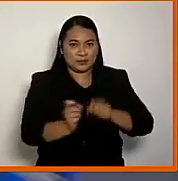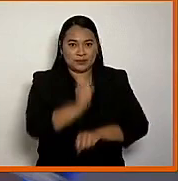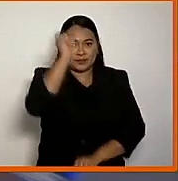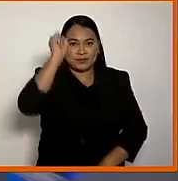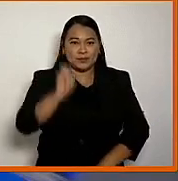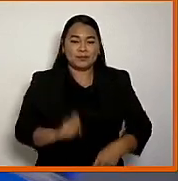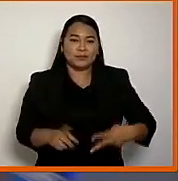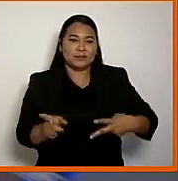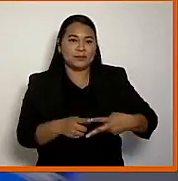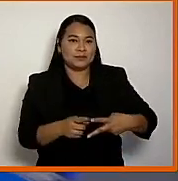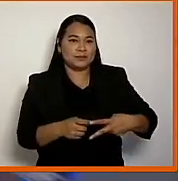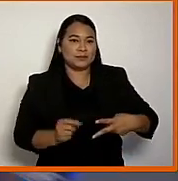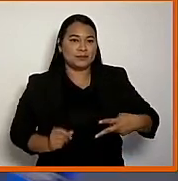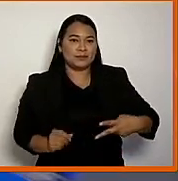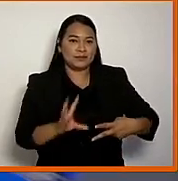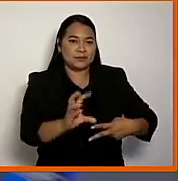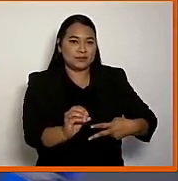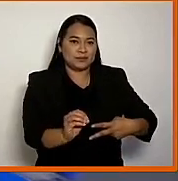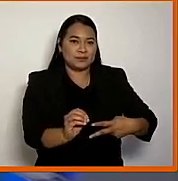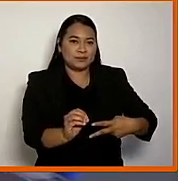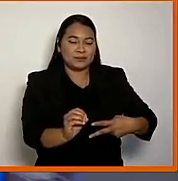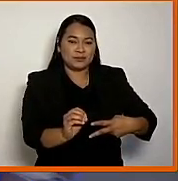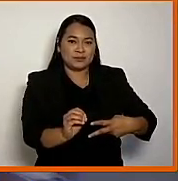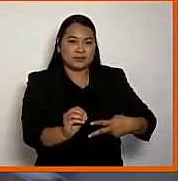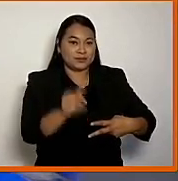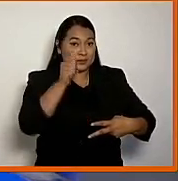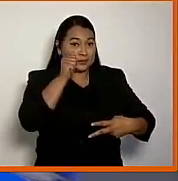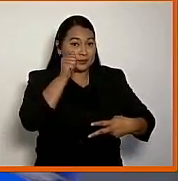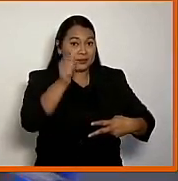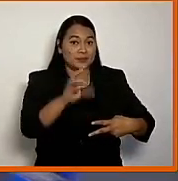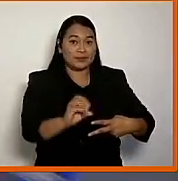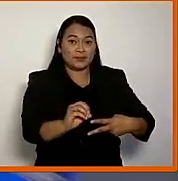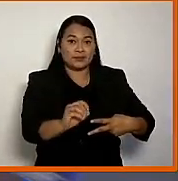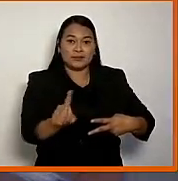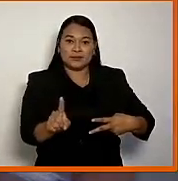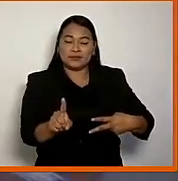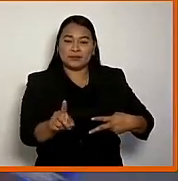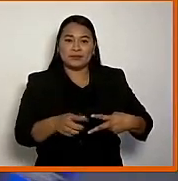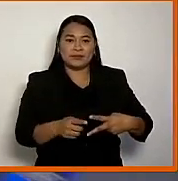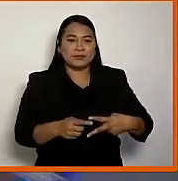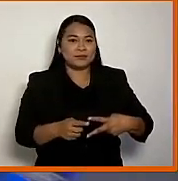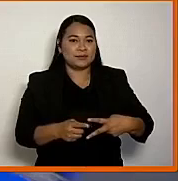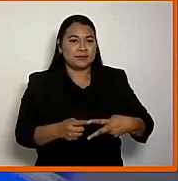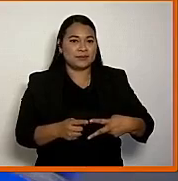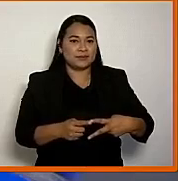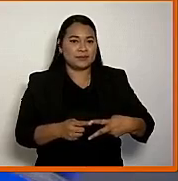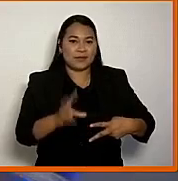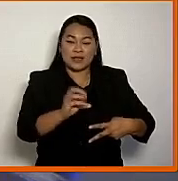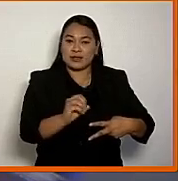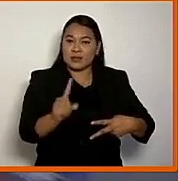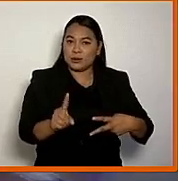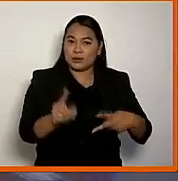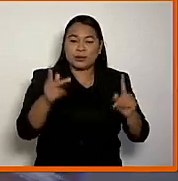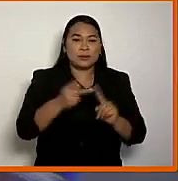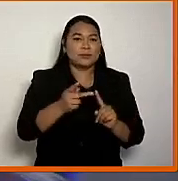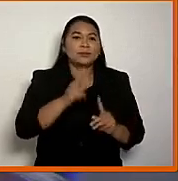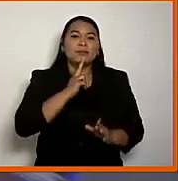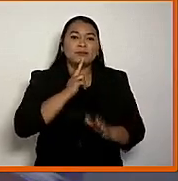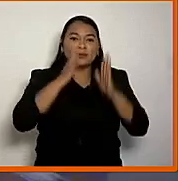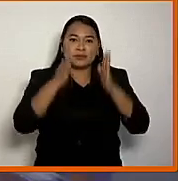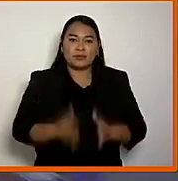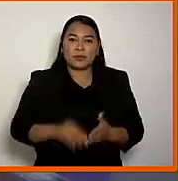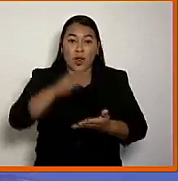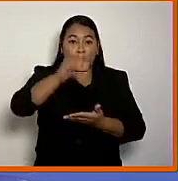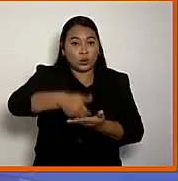Este es el 0. Segundo dígito. Atentos porque este es el 1. Primer número favorecido es el 01 con su catrachada sopa